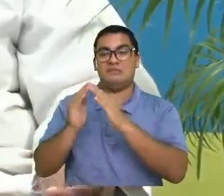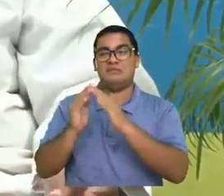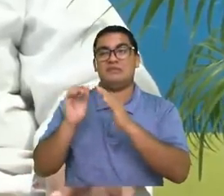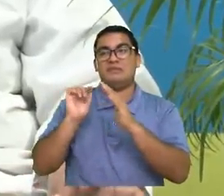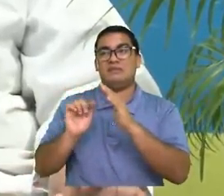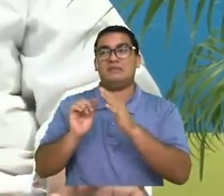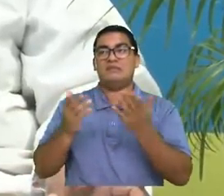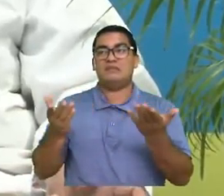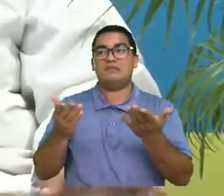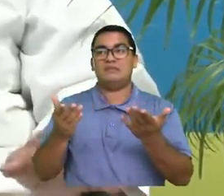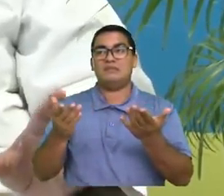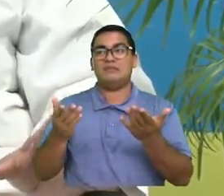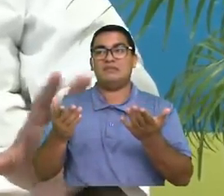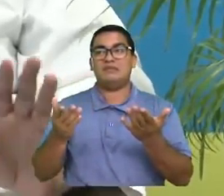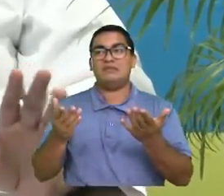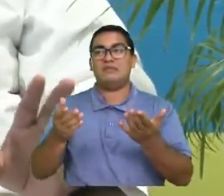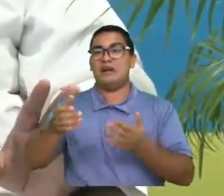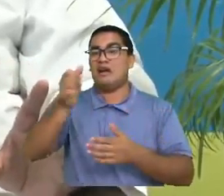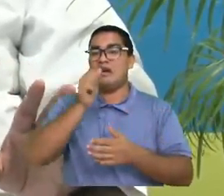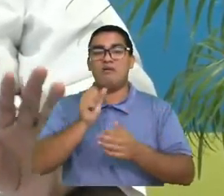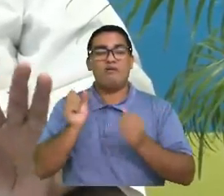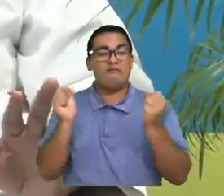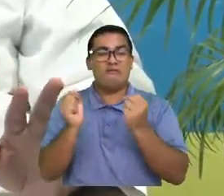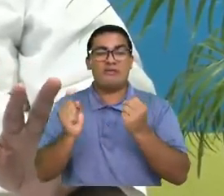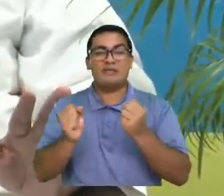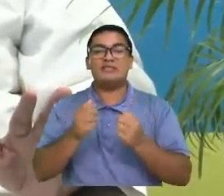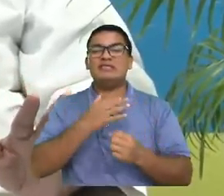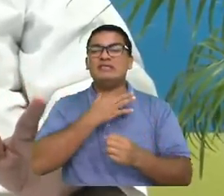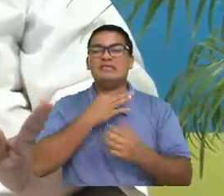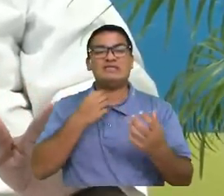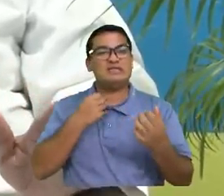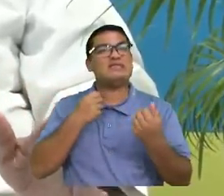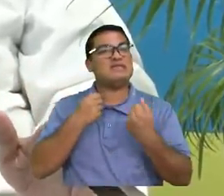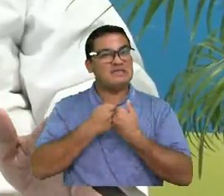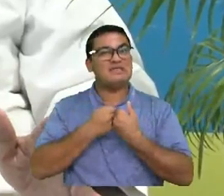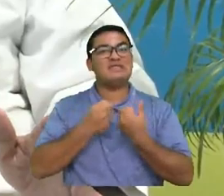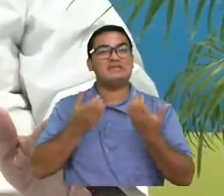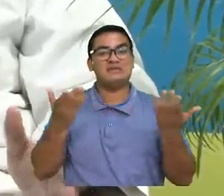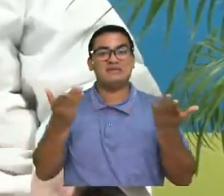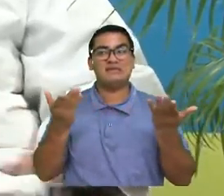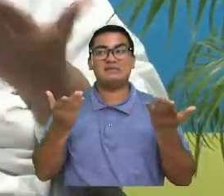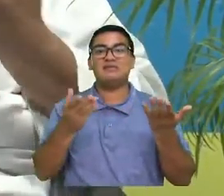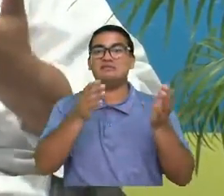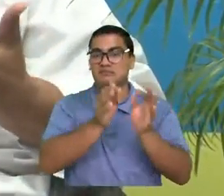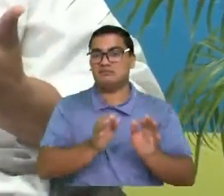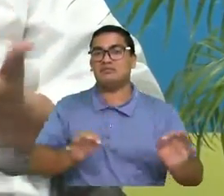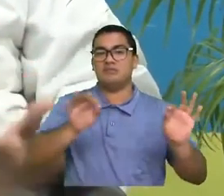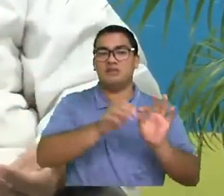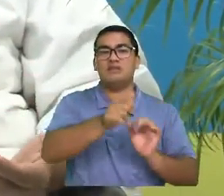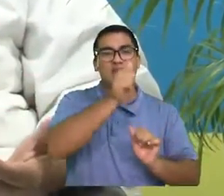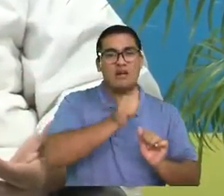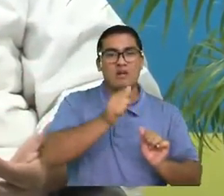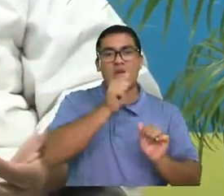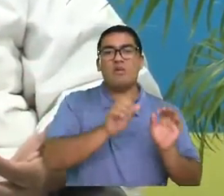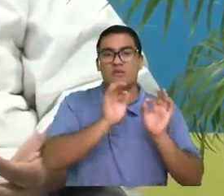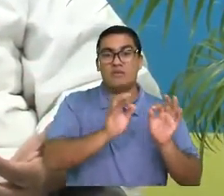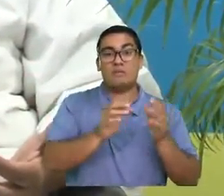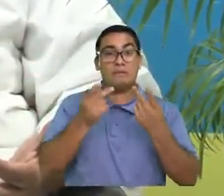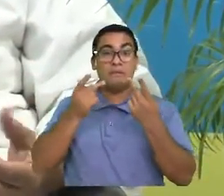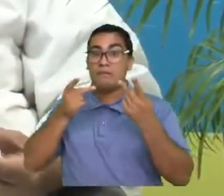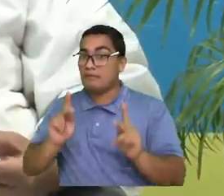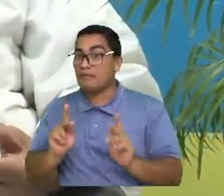que agarran es un buen vaso de agua helada. Yo no digo que no, uno se tiene que estar hidratando y tomando frecuentemente